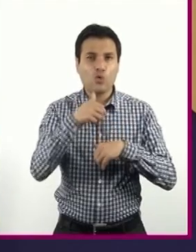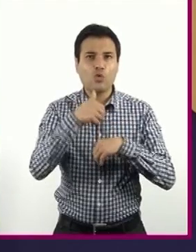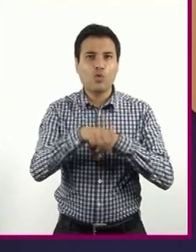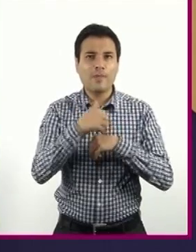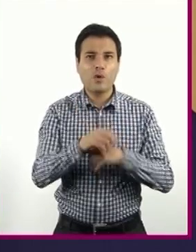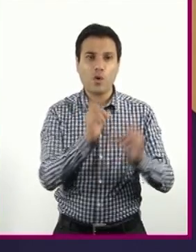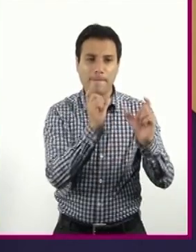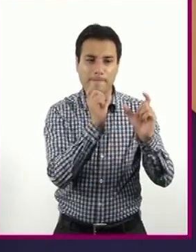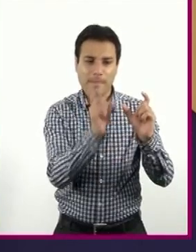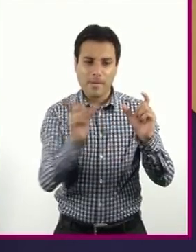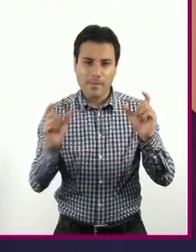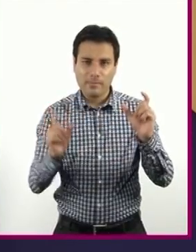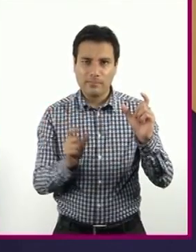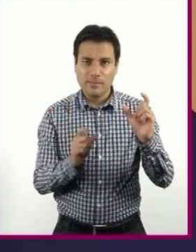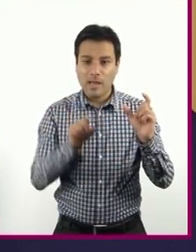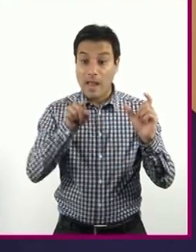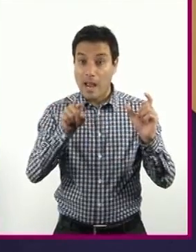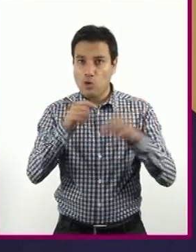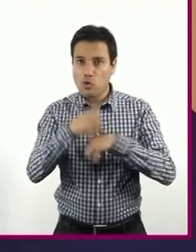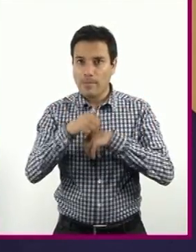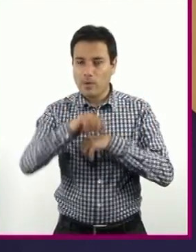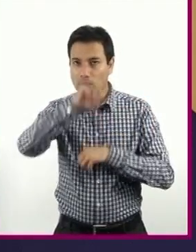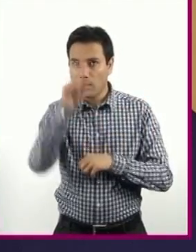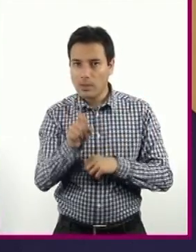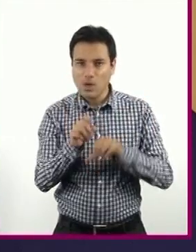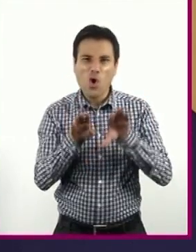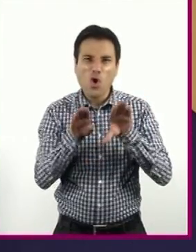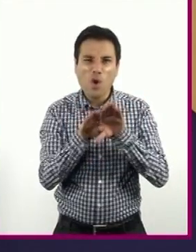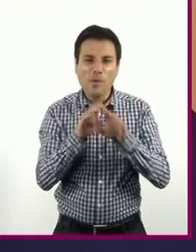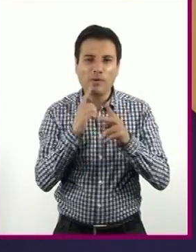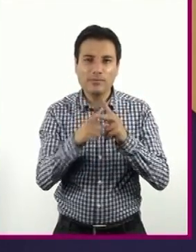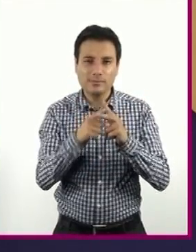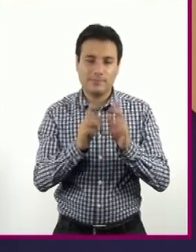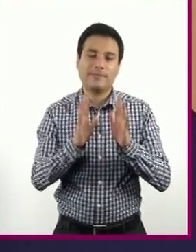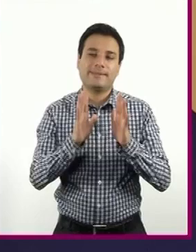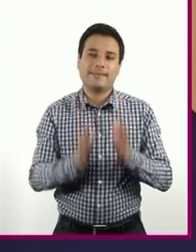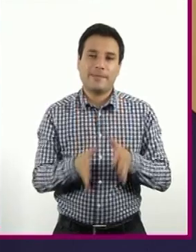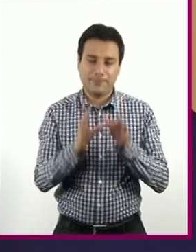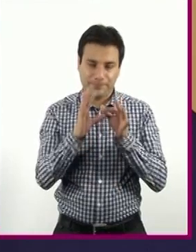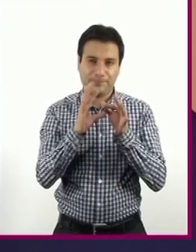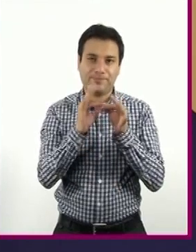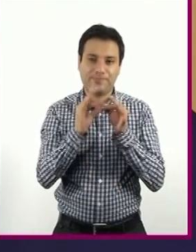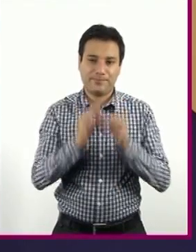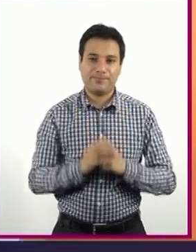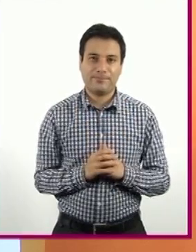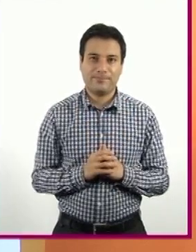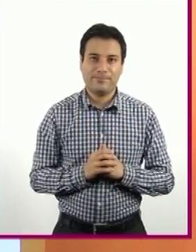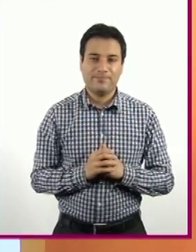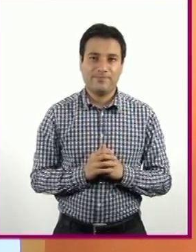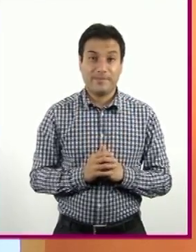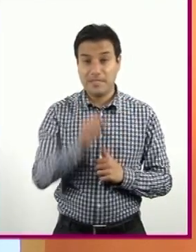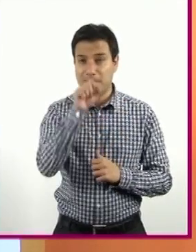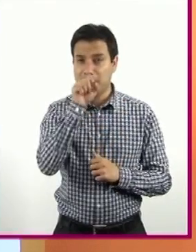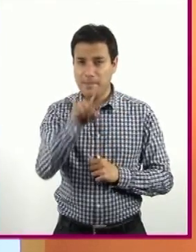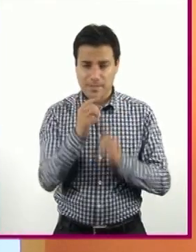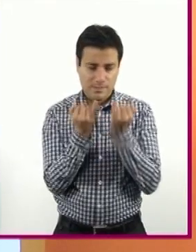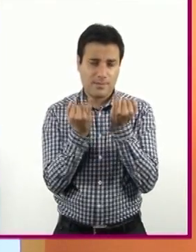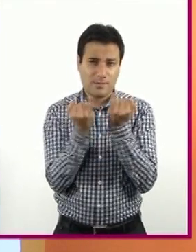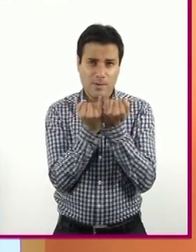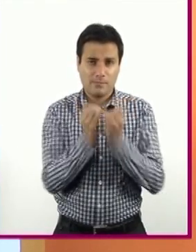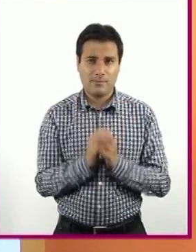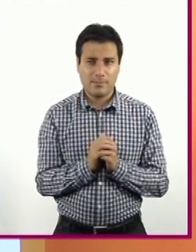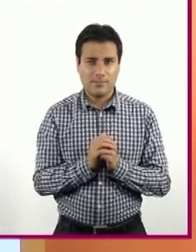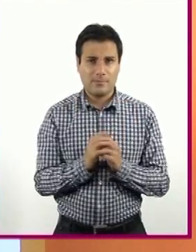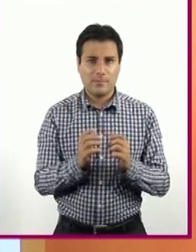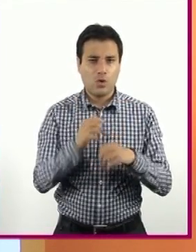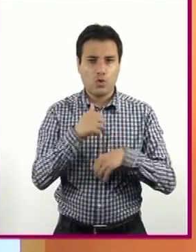es decir, a buscar el siguiente término de una sucesión o bien cualquiera de ellos. Supimos cómo identificar qué